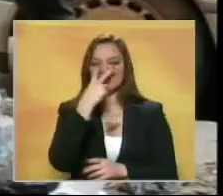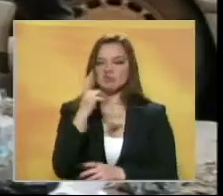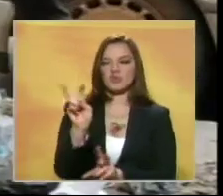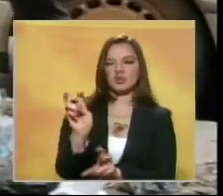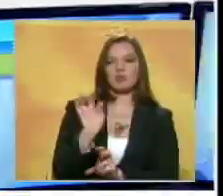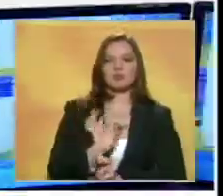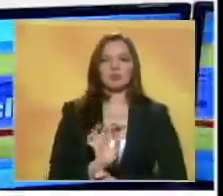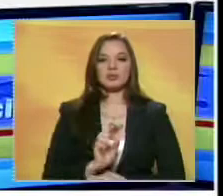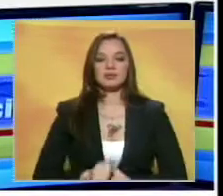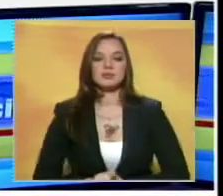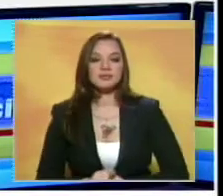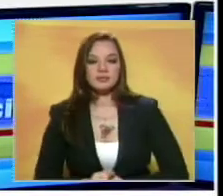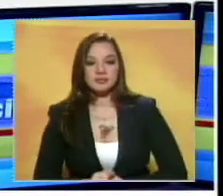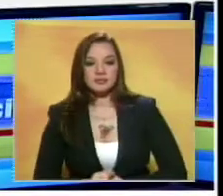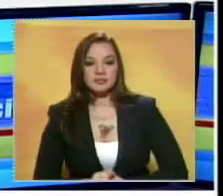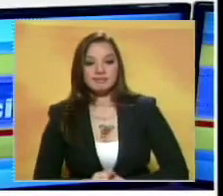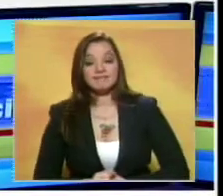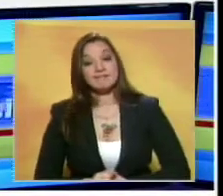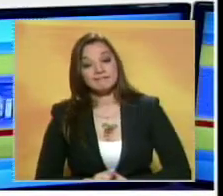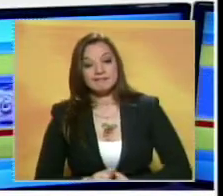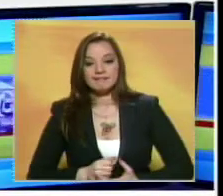sospechoso.